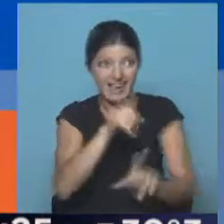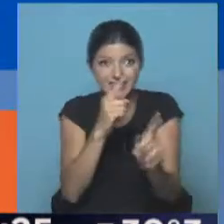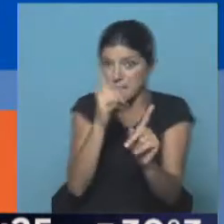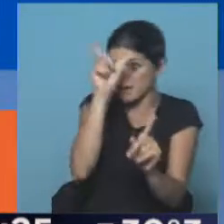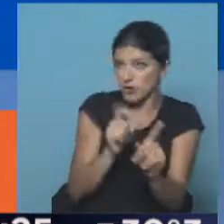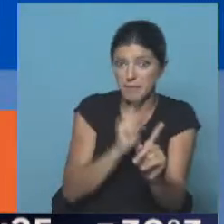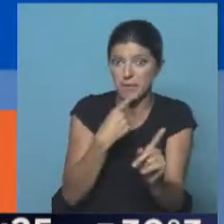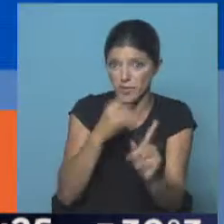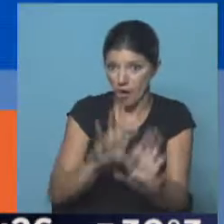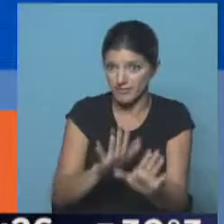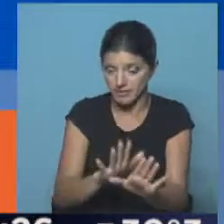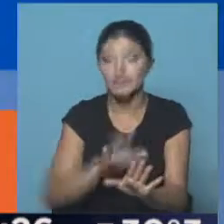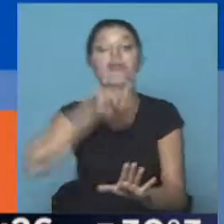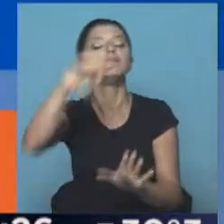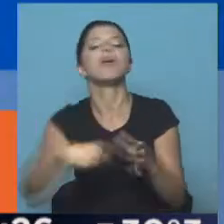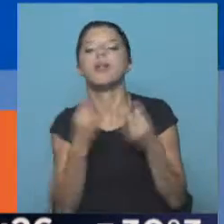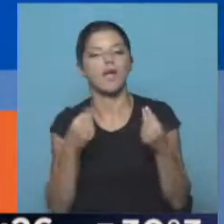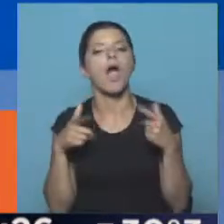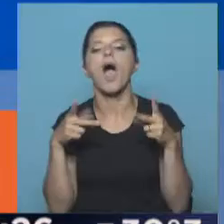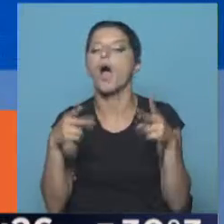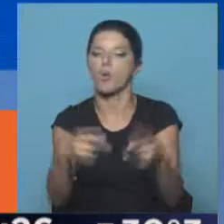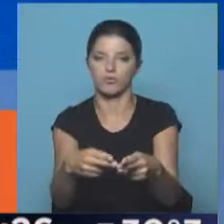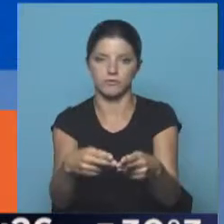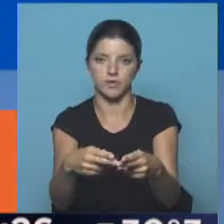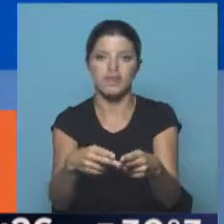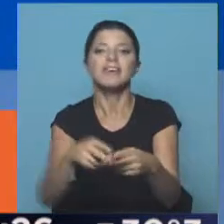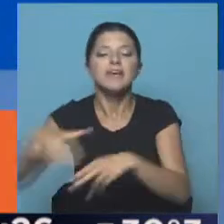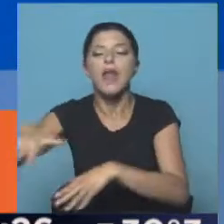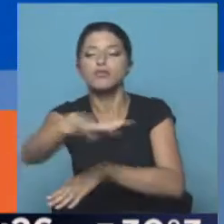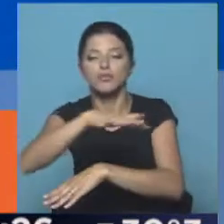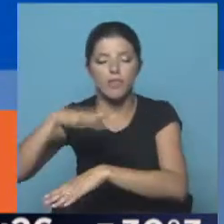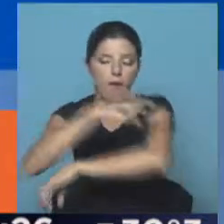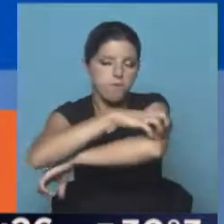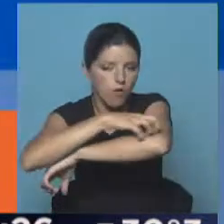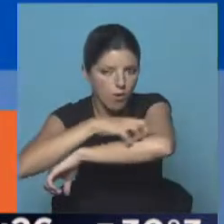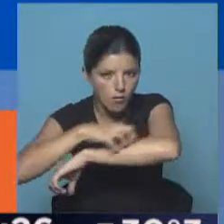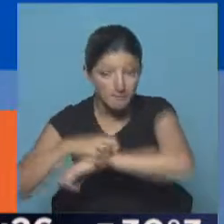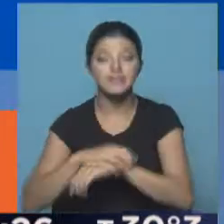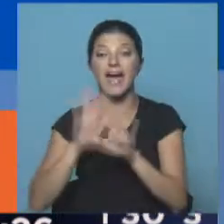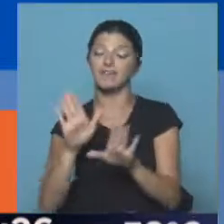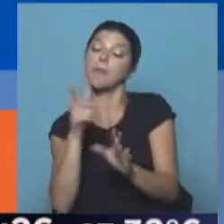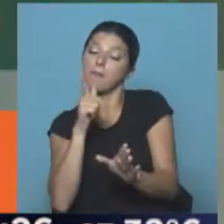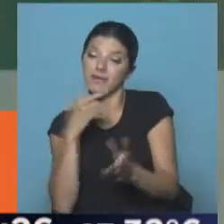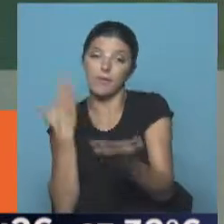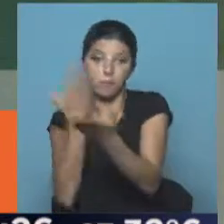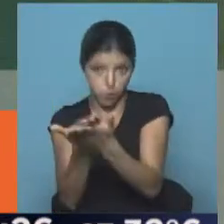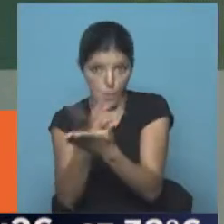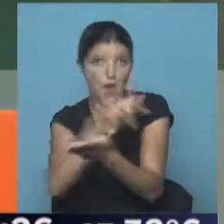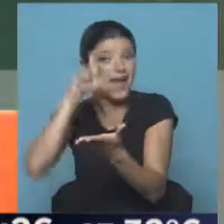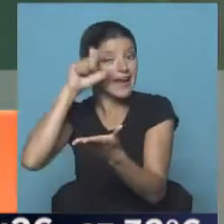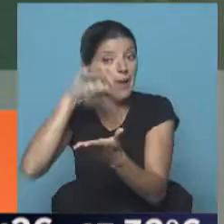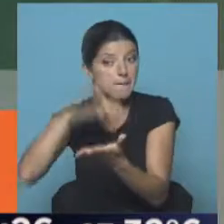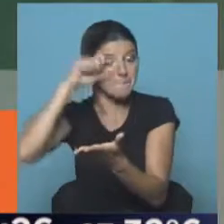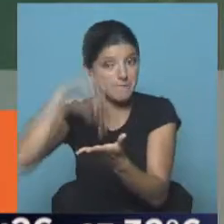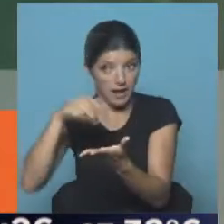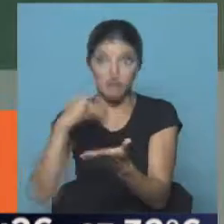es ajuste y lo que aquí viene es empobrecimiento de la población. Esa va a ser la propuesta de Marine Le Pen, que lo dejó muy muy claro después del